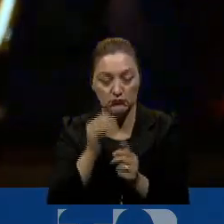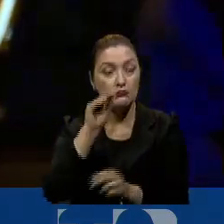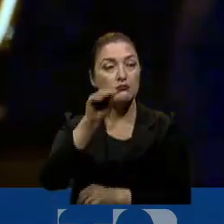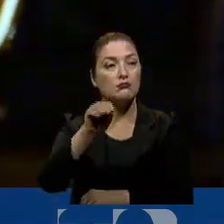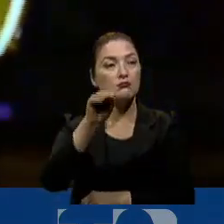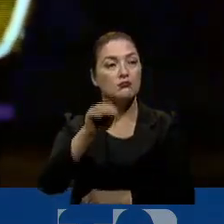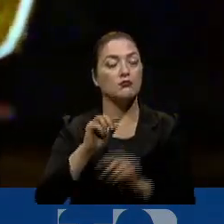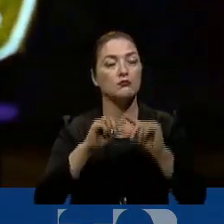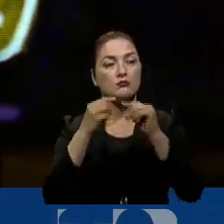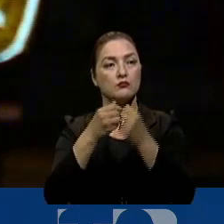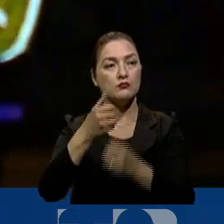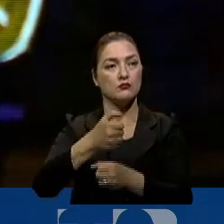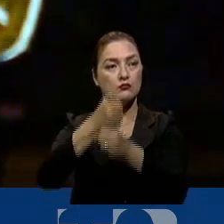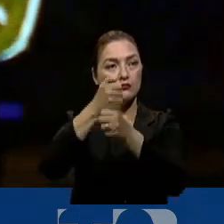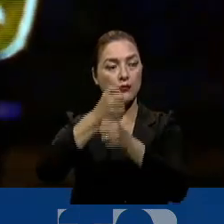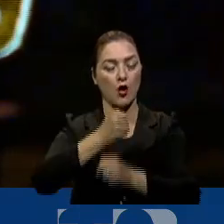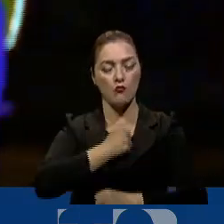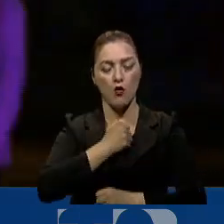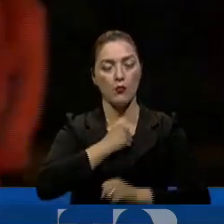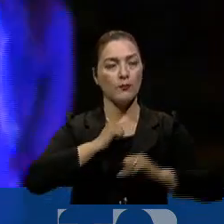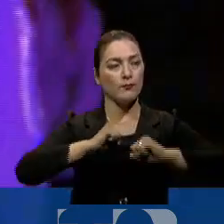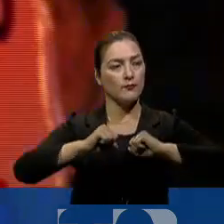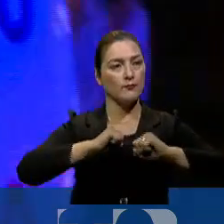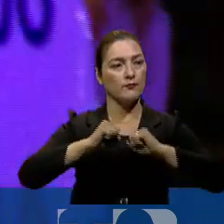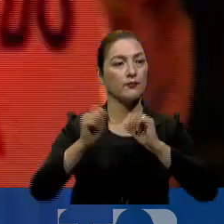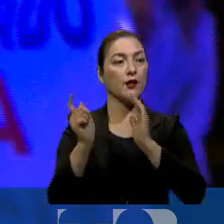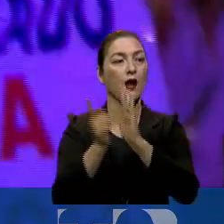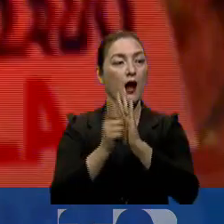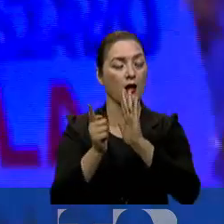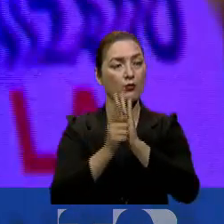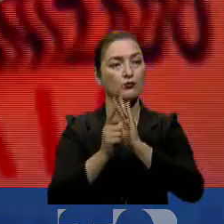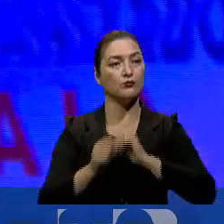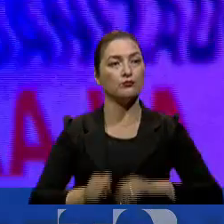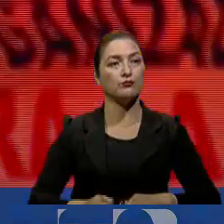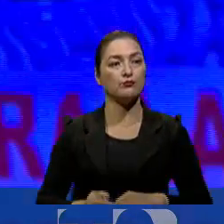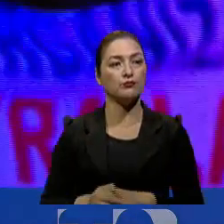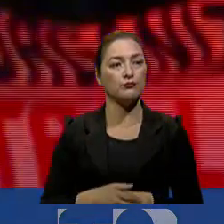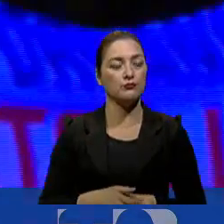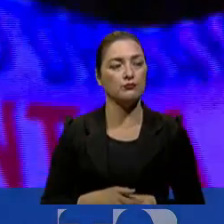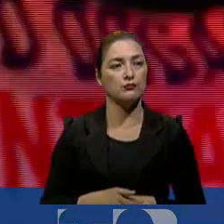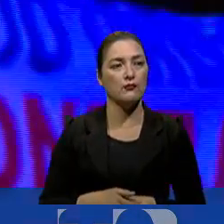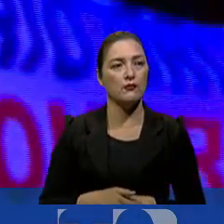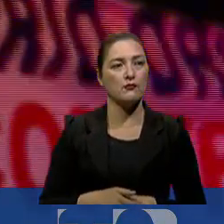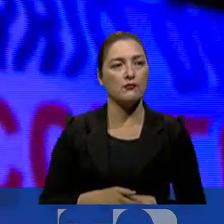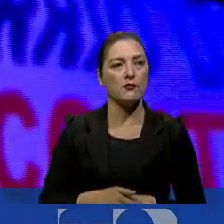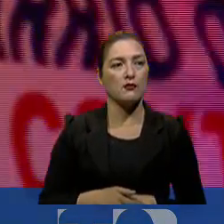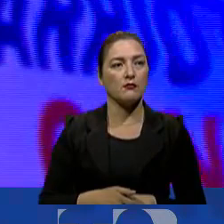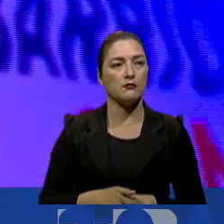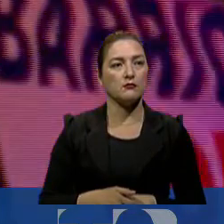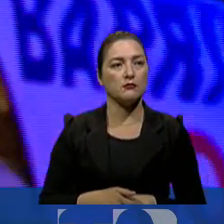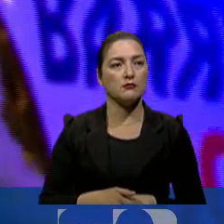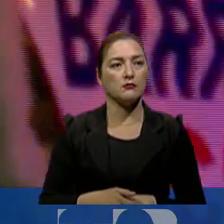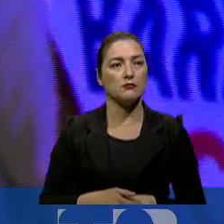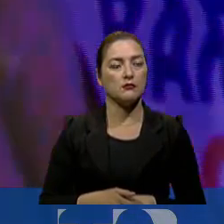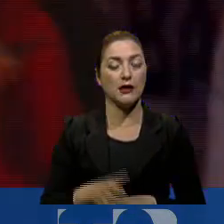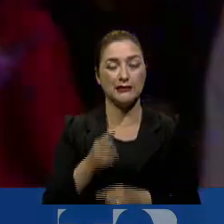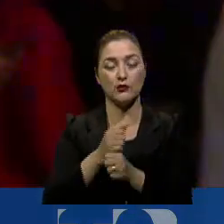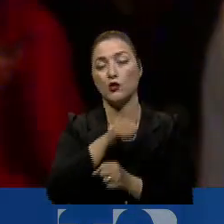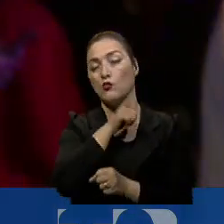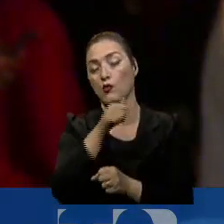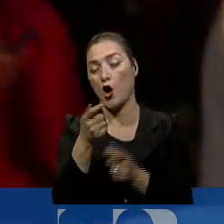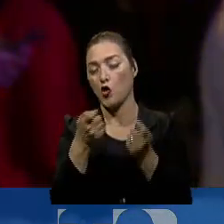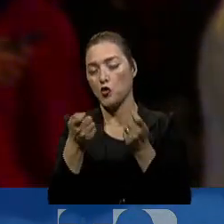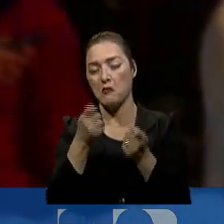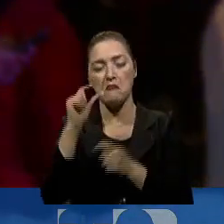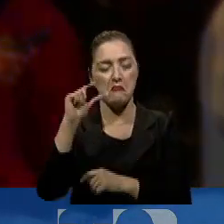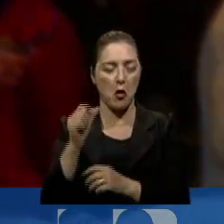no hicimos autogestión, tenemos colocado alarmas. En todo caso, eso sí ha ayudado a controlar la inseguridad. Hemos